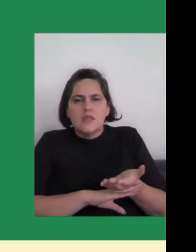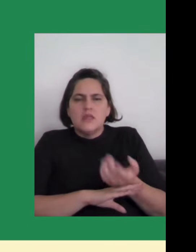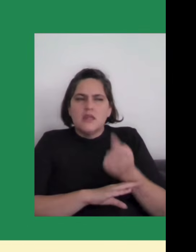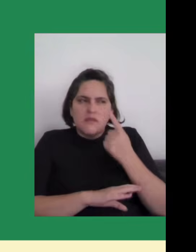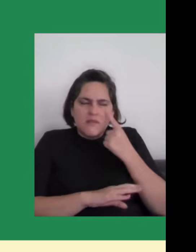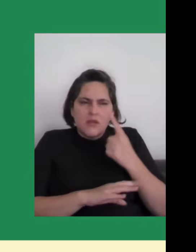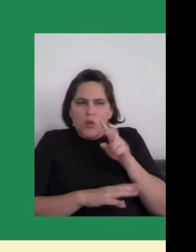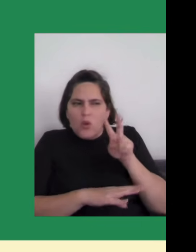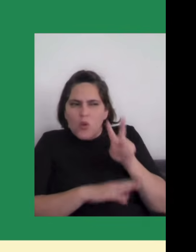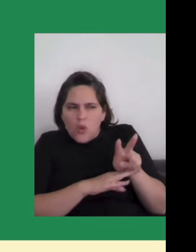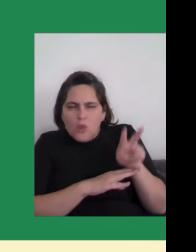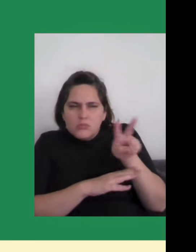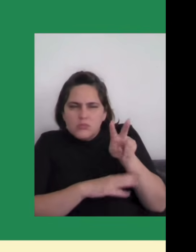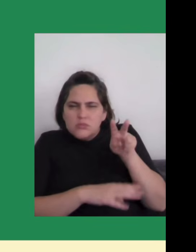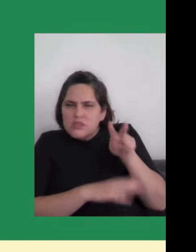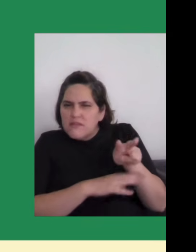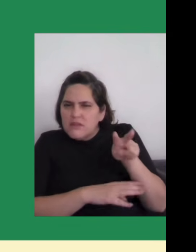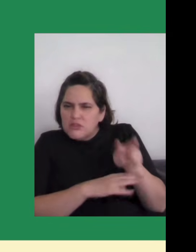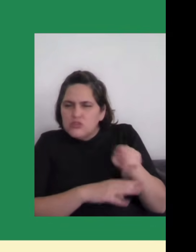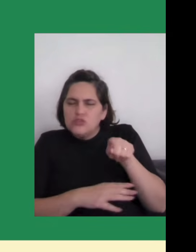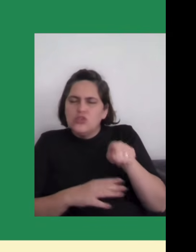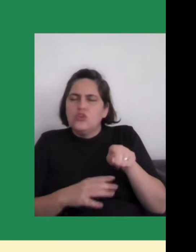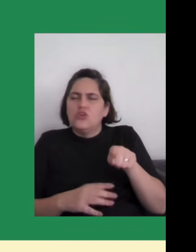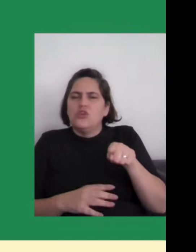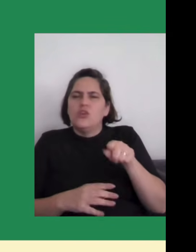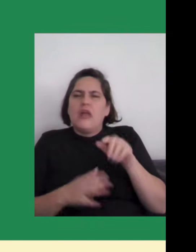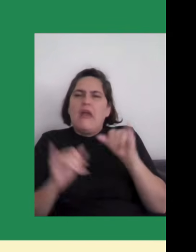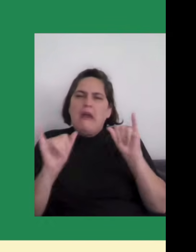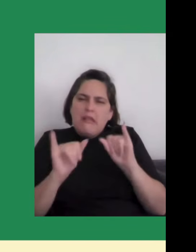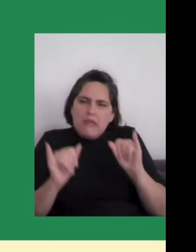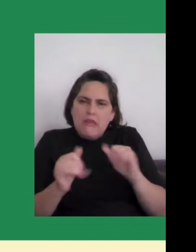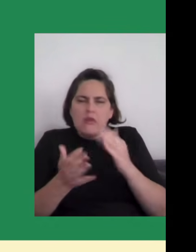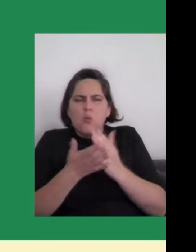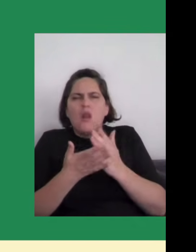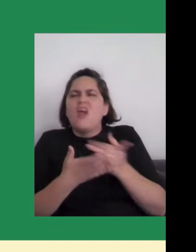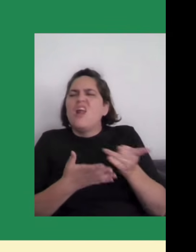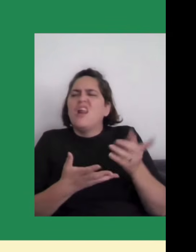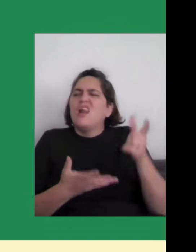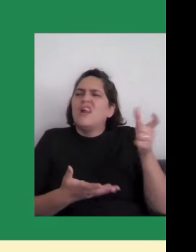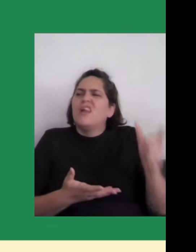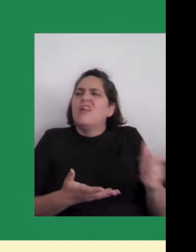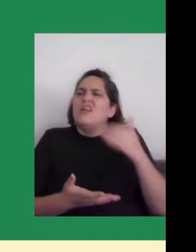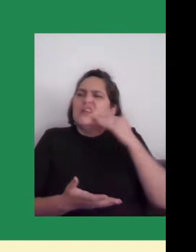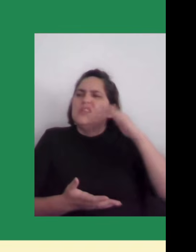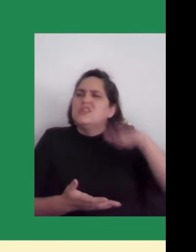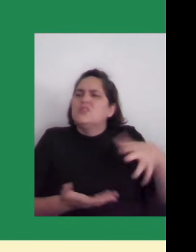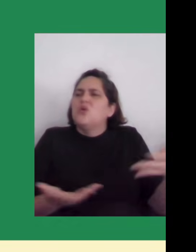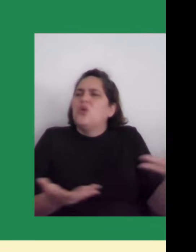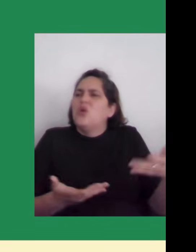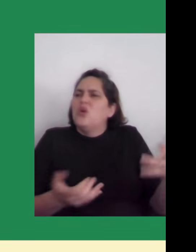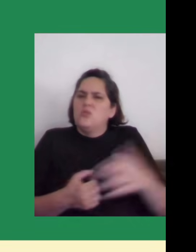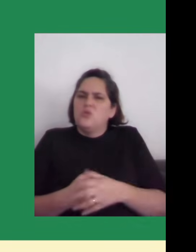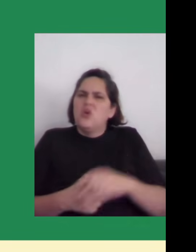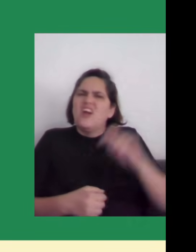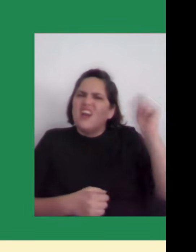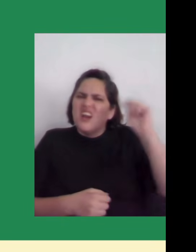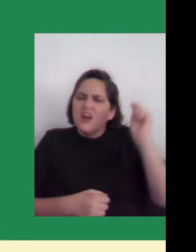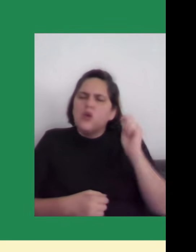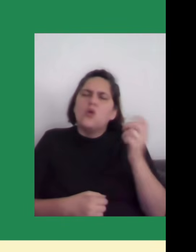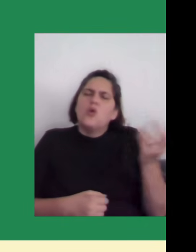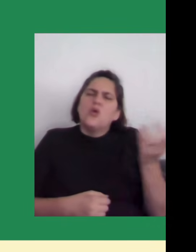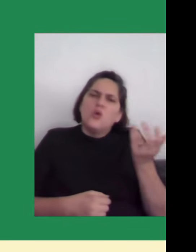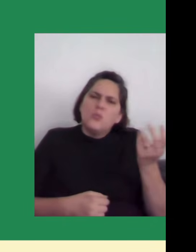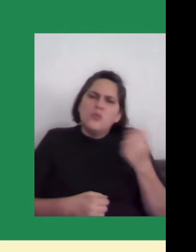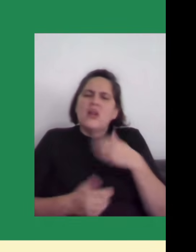jardín infantil, a la escuela, cómo se comporta ese niño o niña en los recreos, en la sala de clase, todo eso